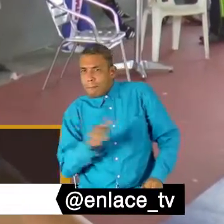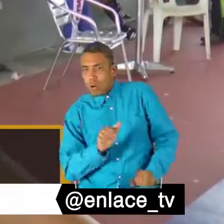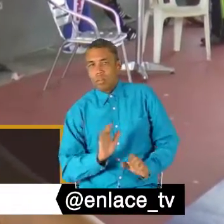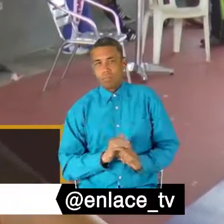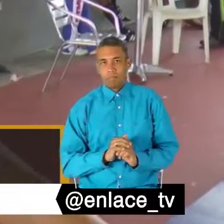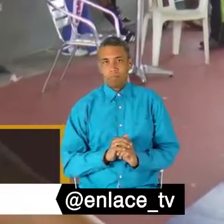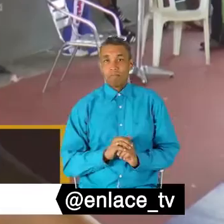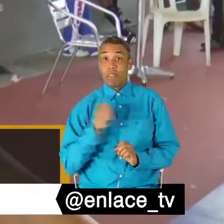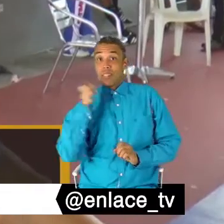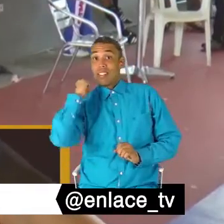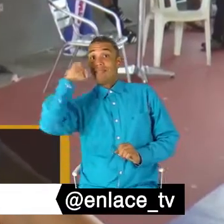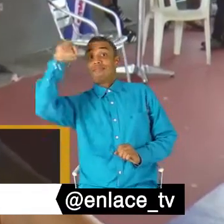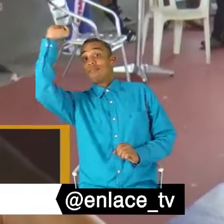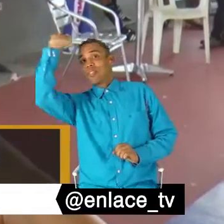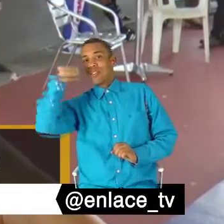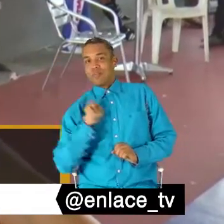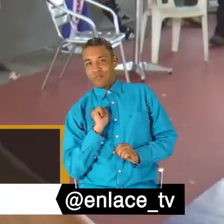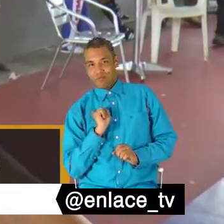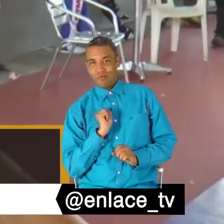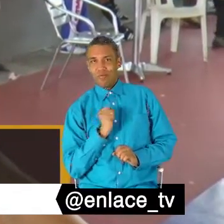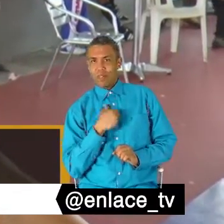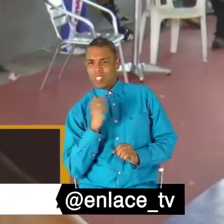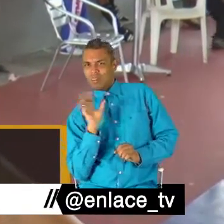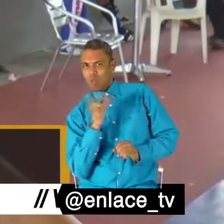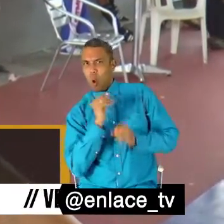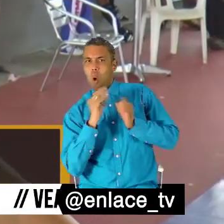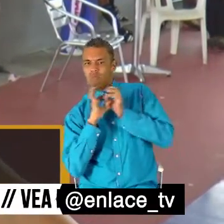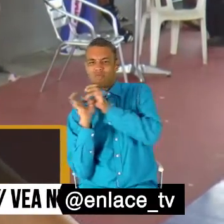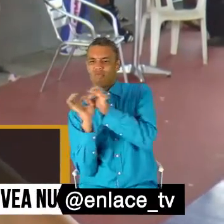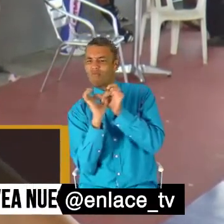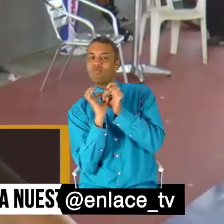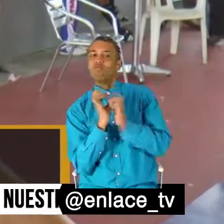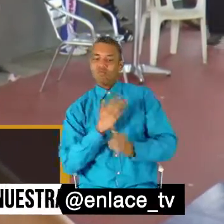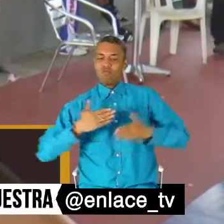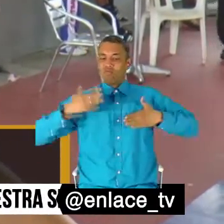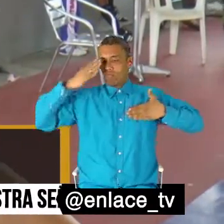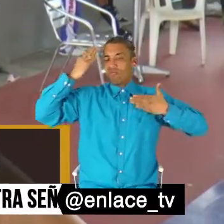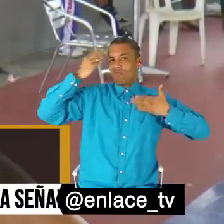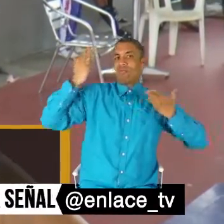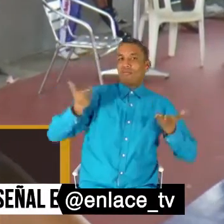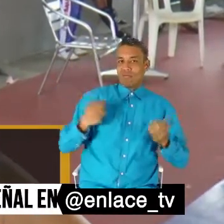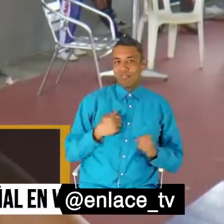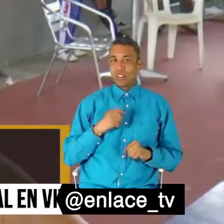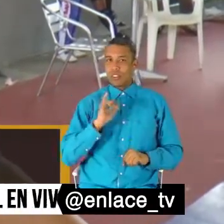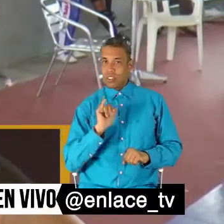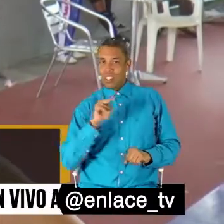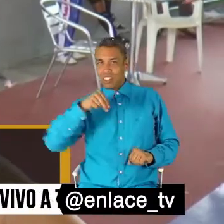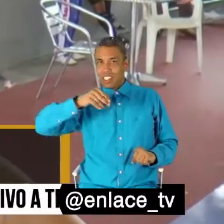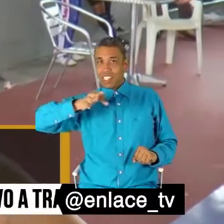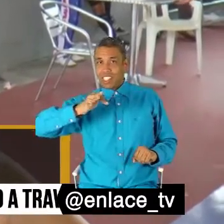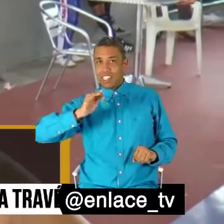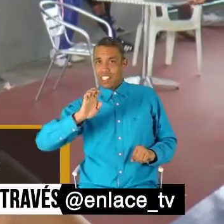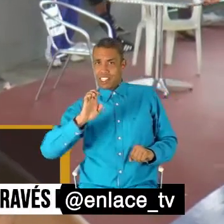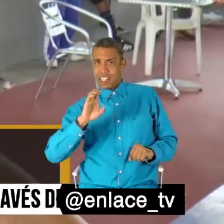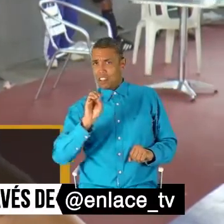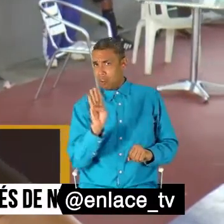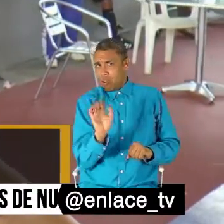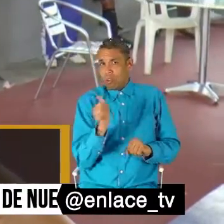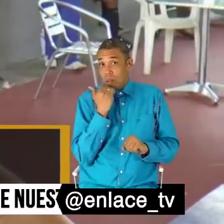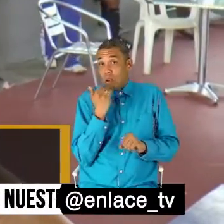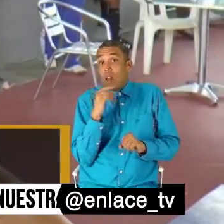Ganamos con una gran emoción porque lo hicimos en, todo en grupo y lo sentimos orgullosos de ser intecovista y además no todos podíamos perder,